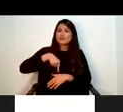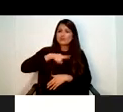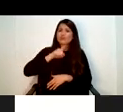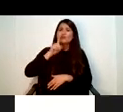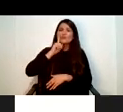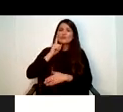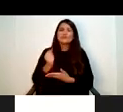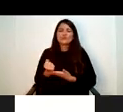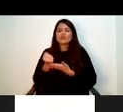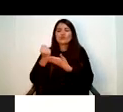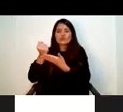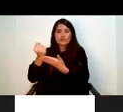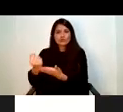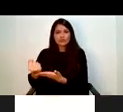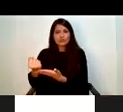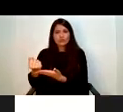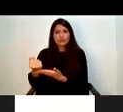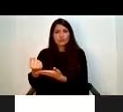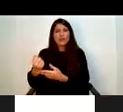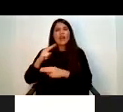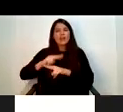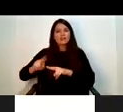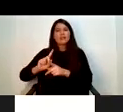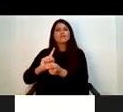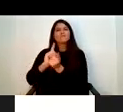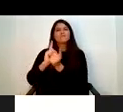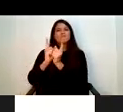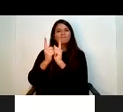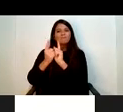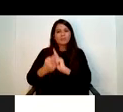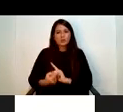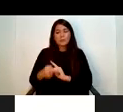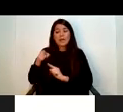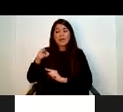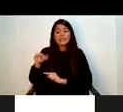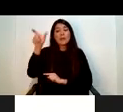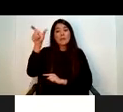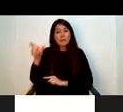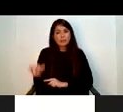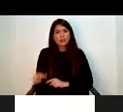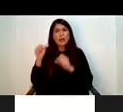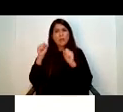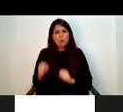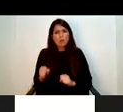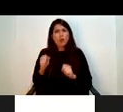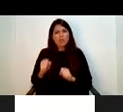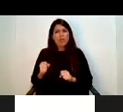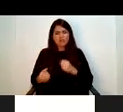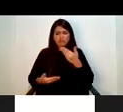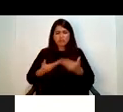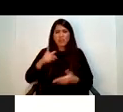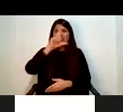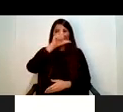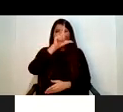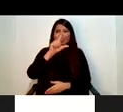poder ayudarlo y hacer los ajustes para que esta persona pueda hacerlos y podamos disminuir de